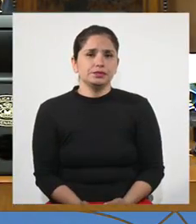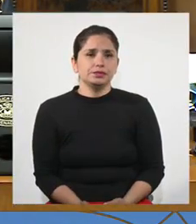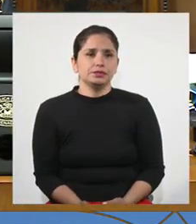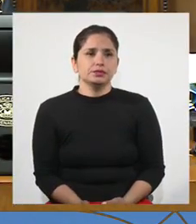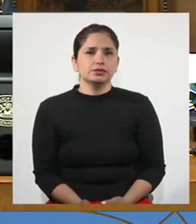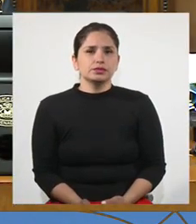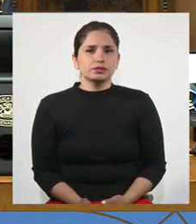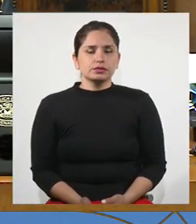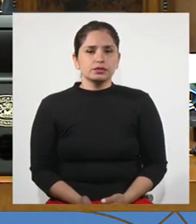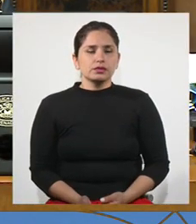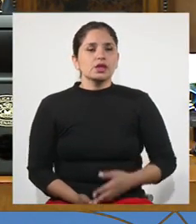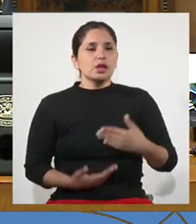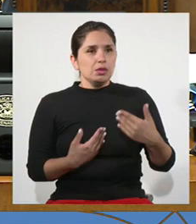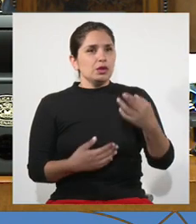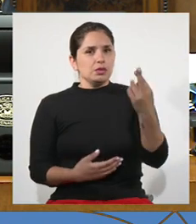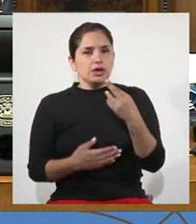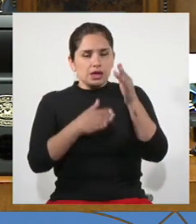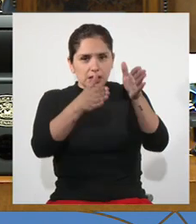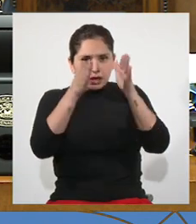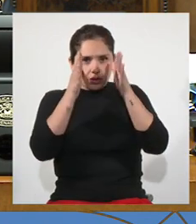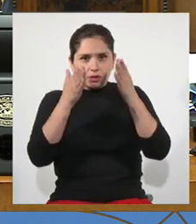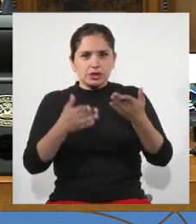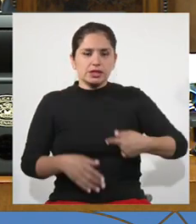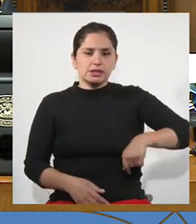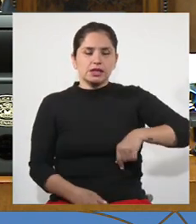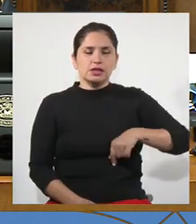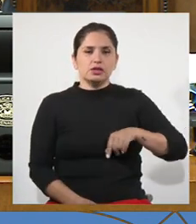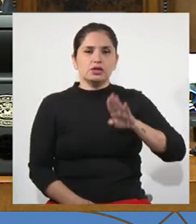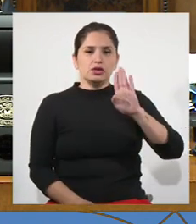planteada para que el Ejecutivo esté atenta. Senador Navarro.